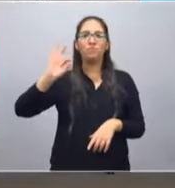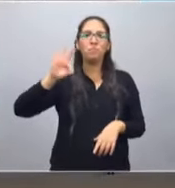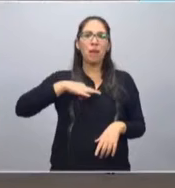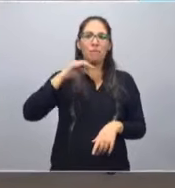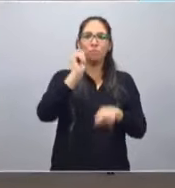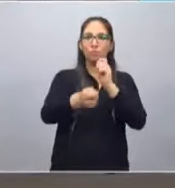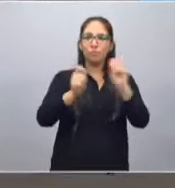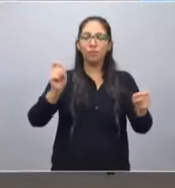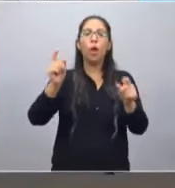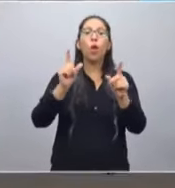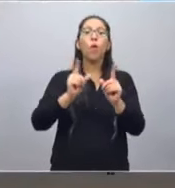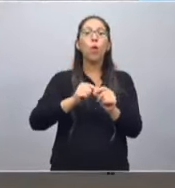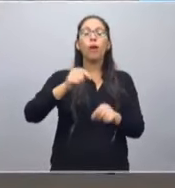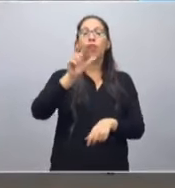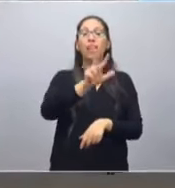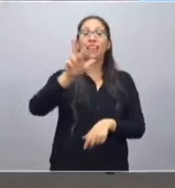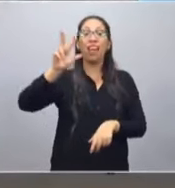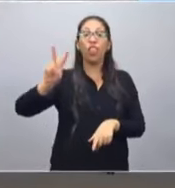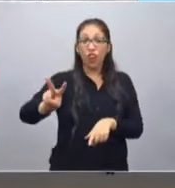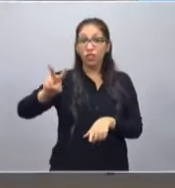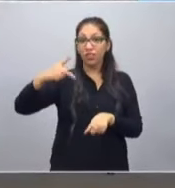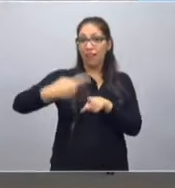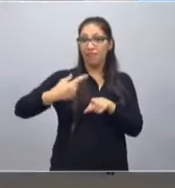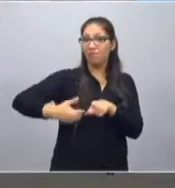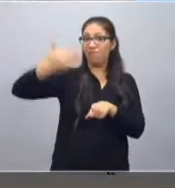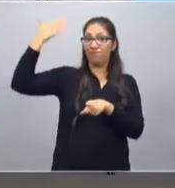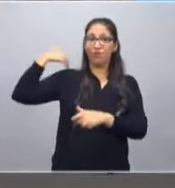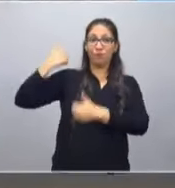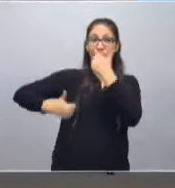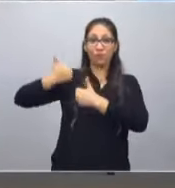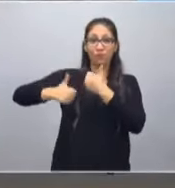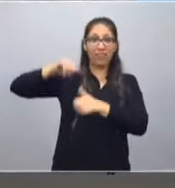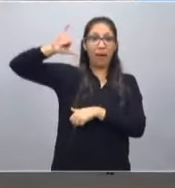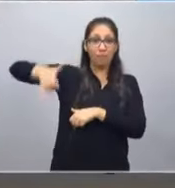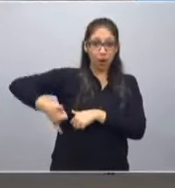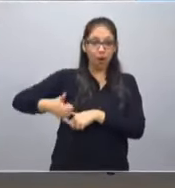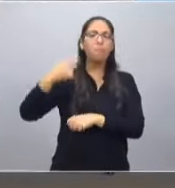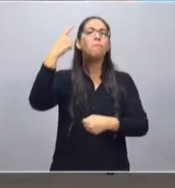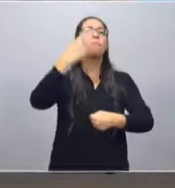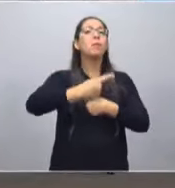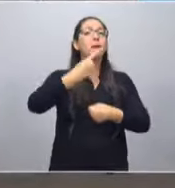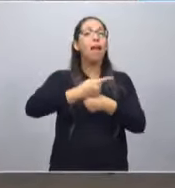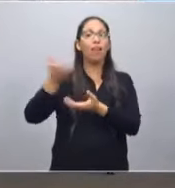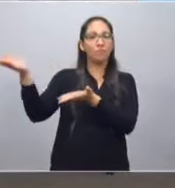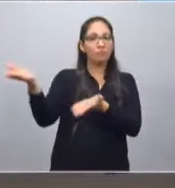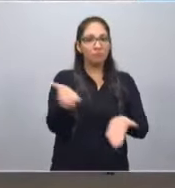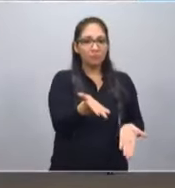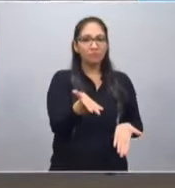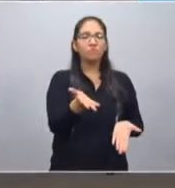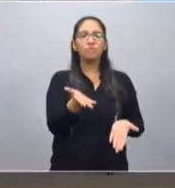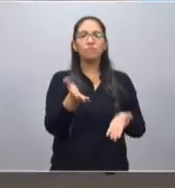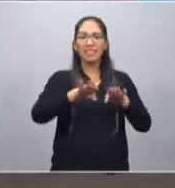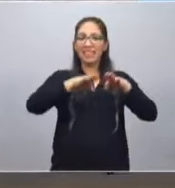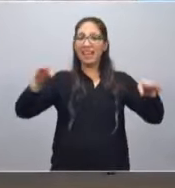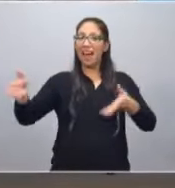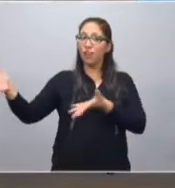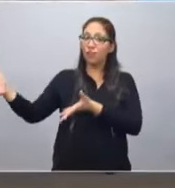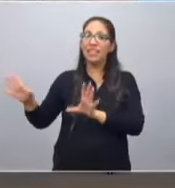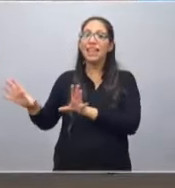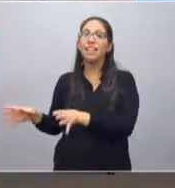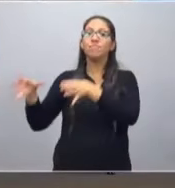32 de los juegos bonaerenses que tuvo lugar en 2023 en primer lugar vamos a invitar a subir al escenario a la